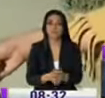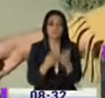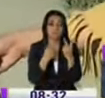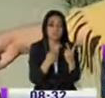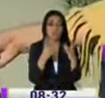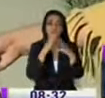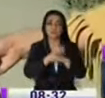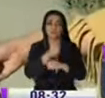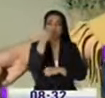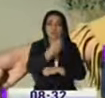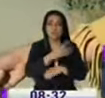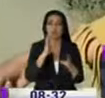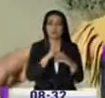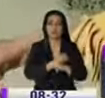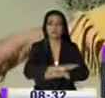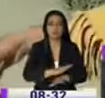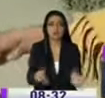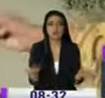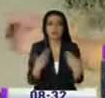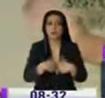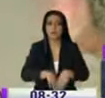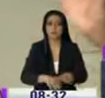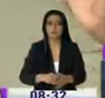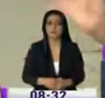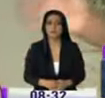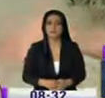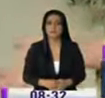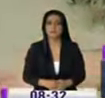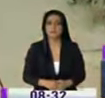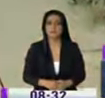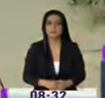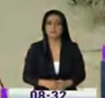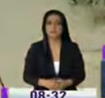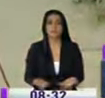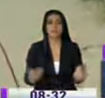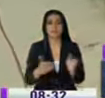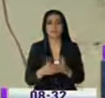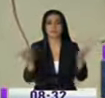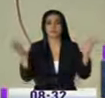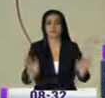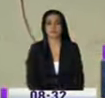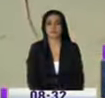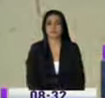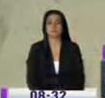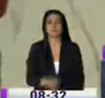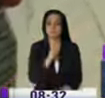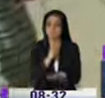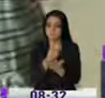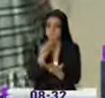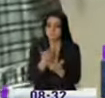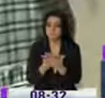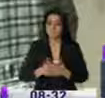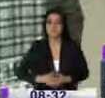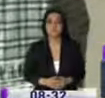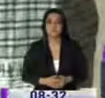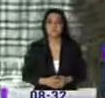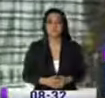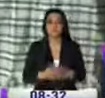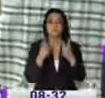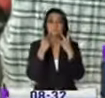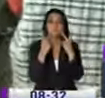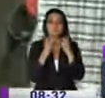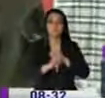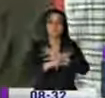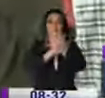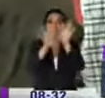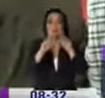noche. No pasó mucho tiempo, solo es de noche eso. Y estamos así. Perfecto, muchísimas gracias, vecina, lo hemos podido ver, pero